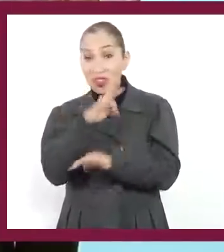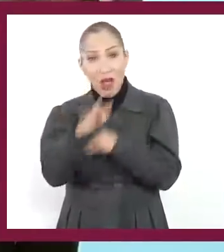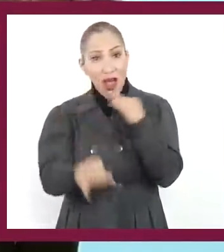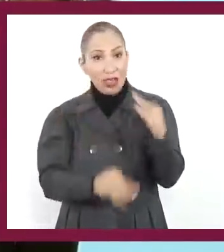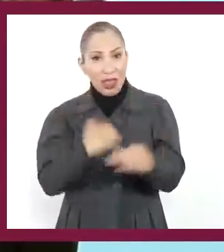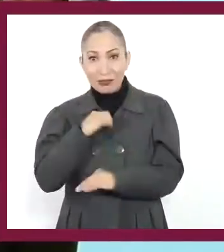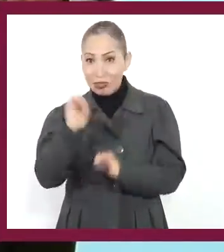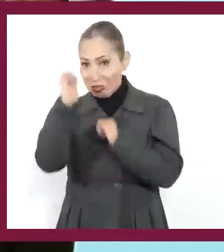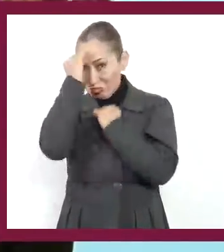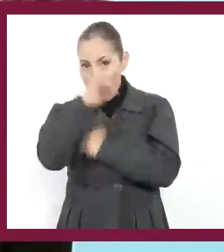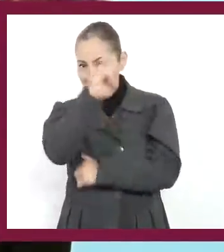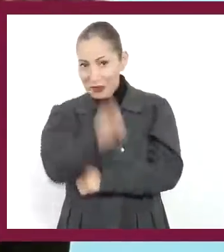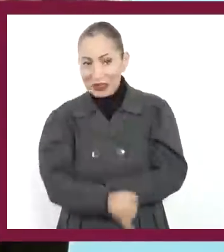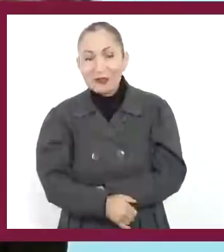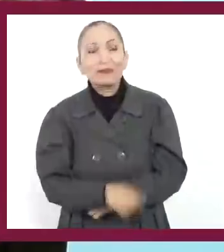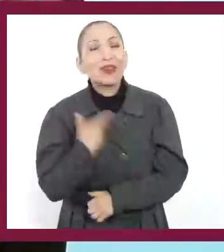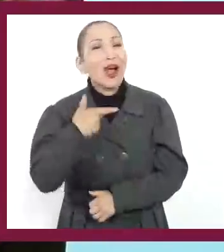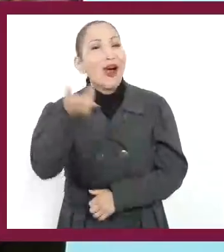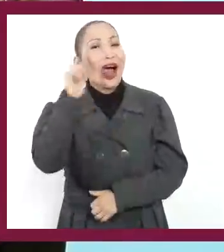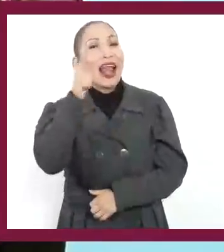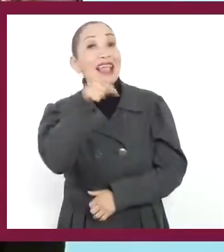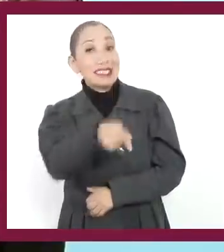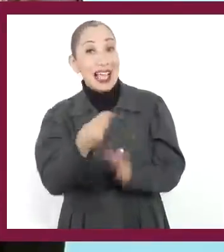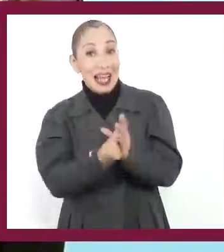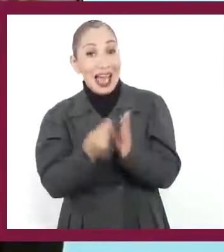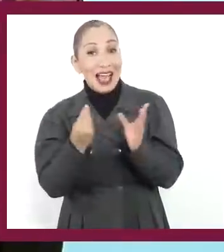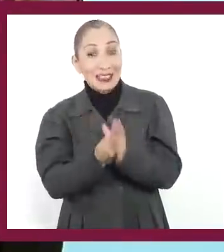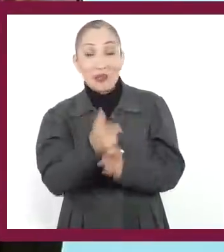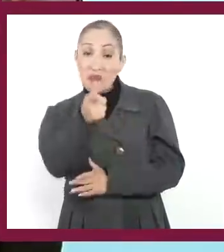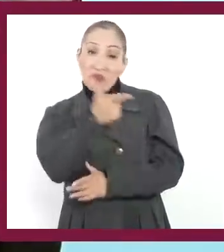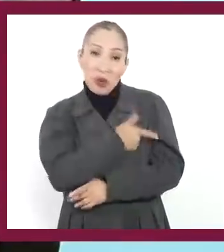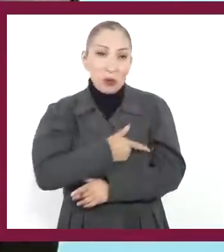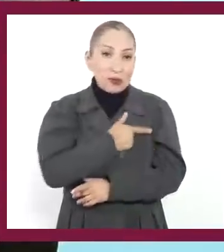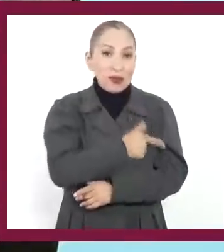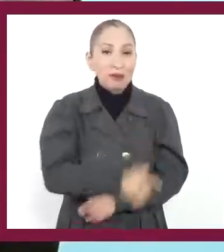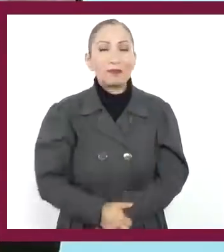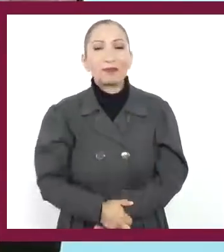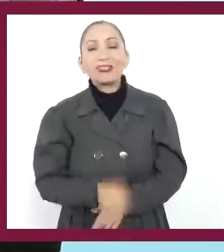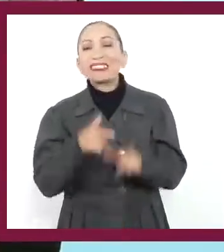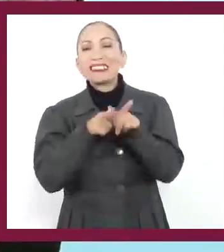se arrepentirán. Esperemos que esta sesión haya sido de su agrado.